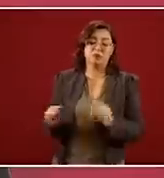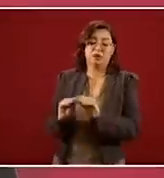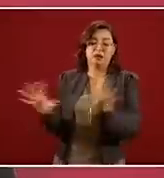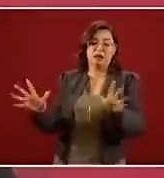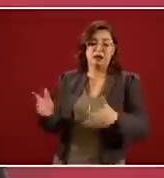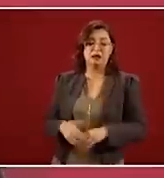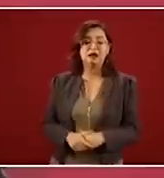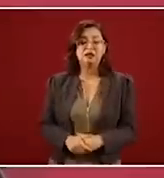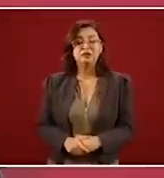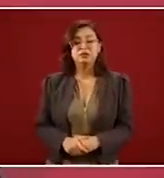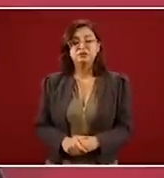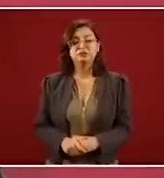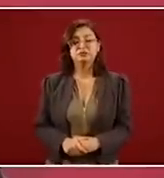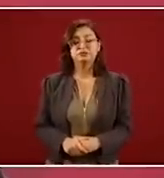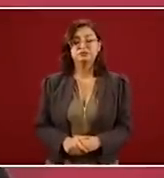Entonces,